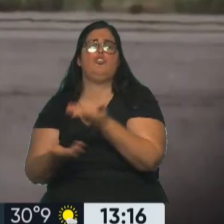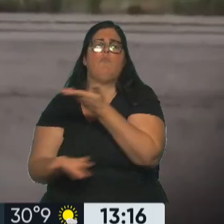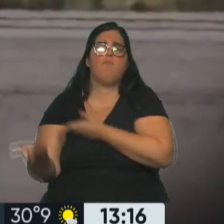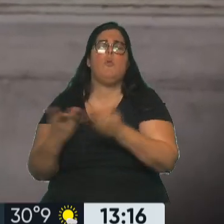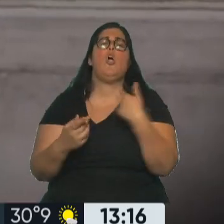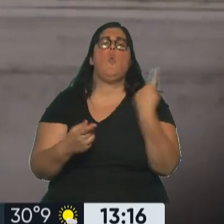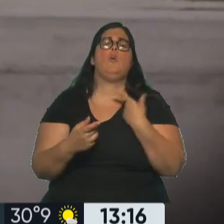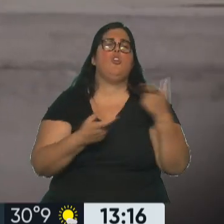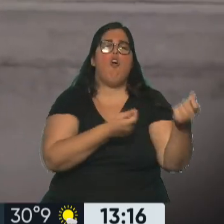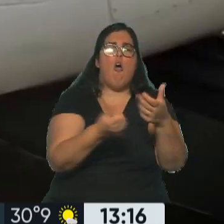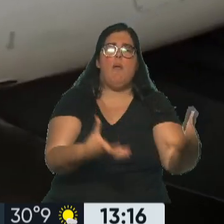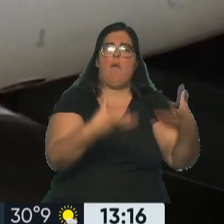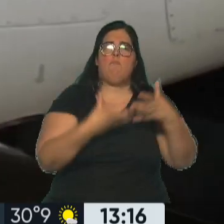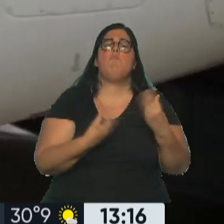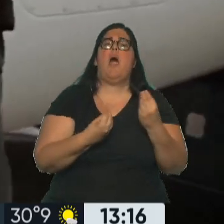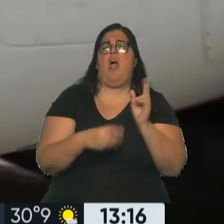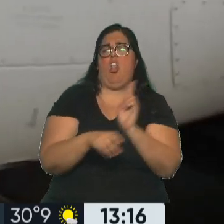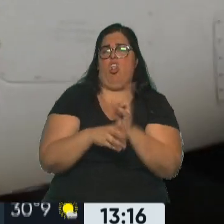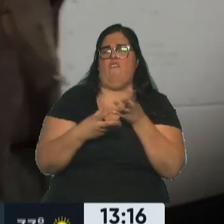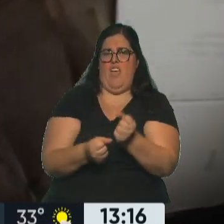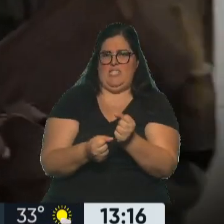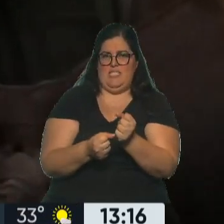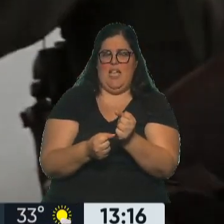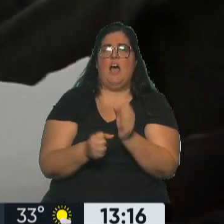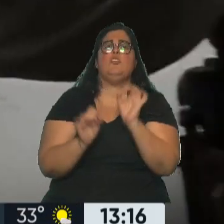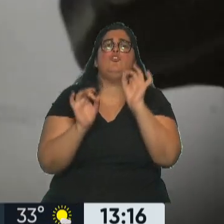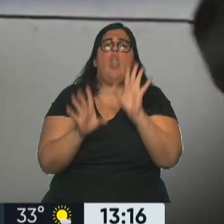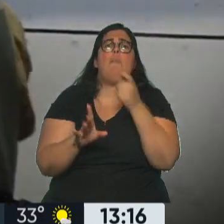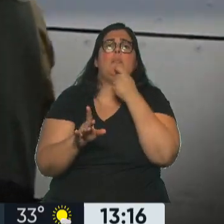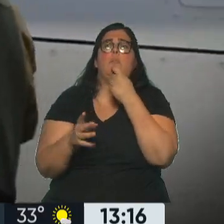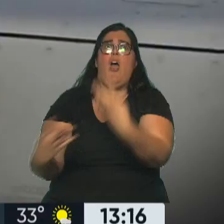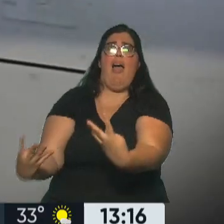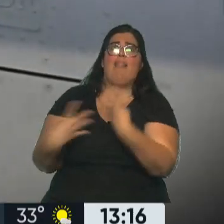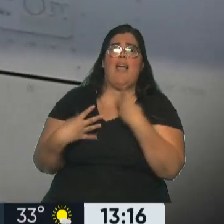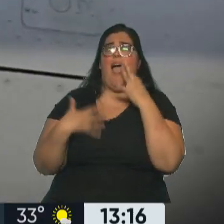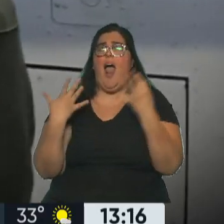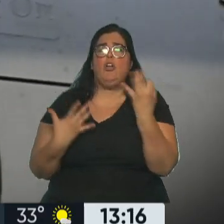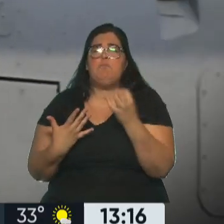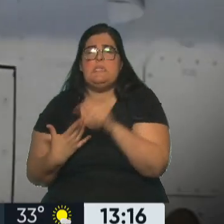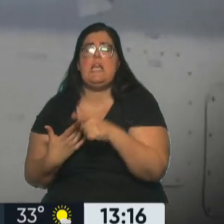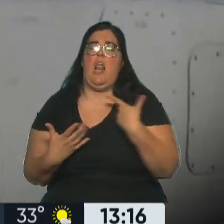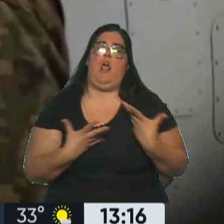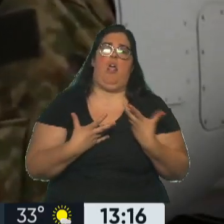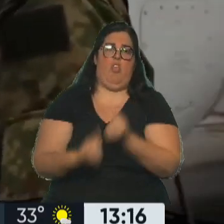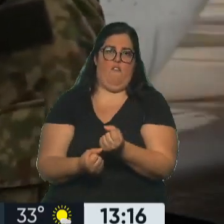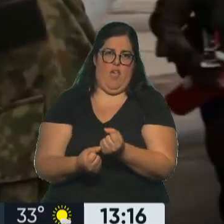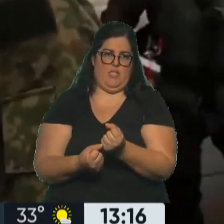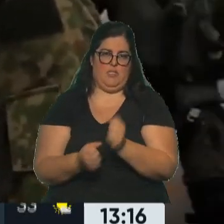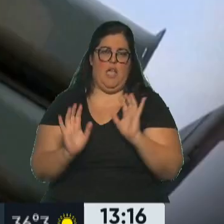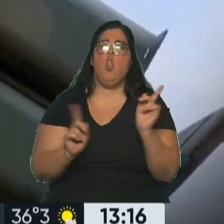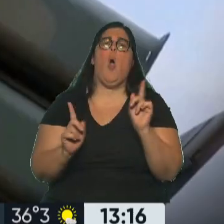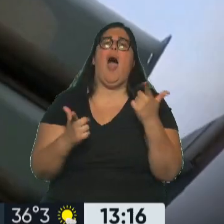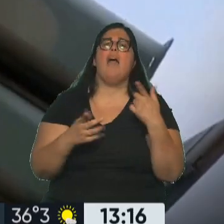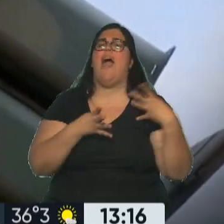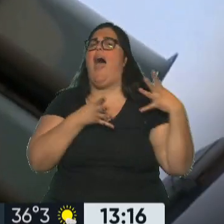defensa. Los contraataques solo serán usados en condiciones específicas y la nueva doctrina no habilitará los ataques preventivos.